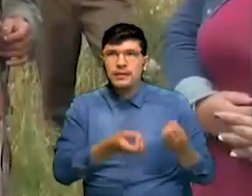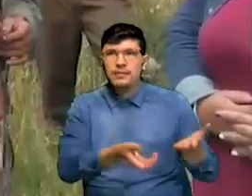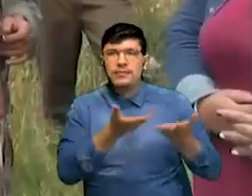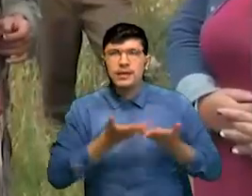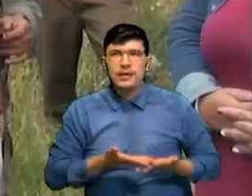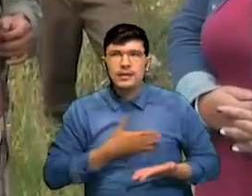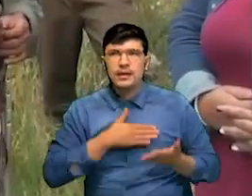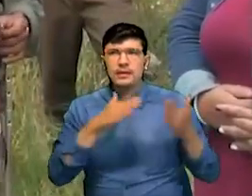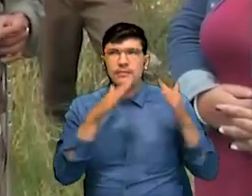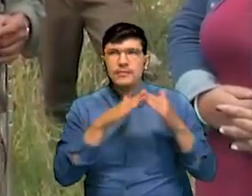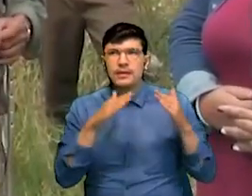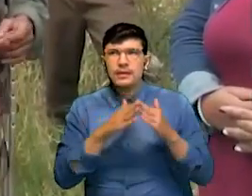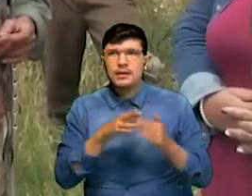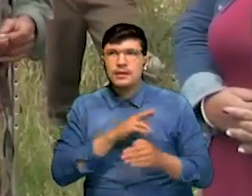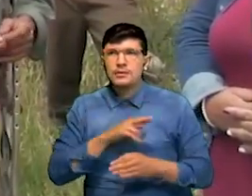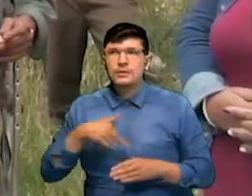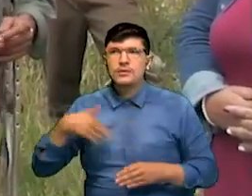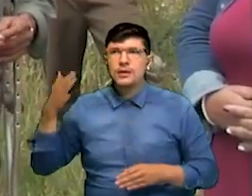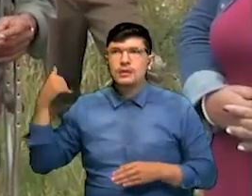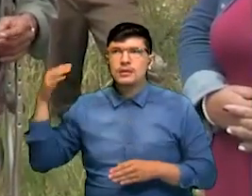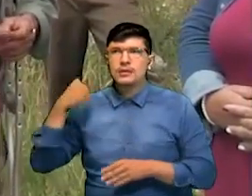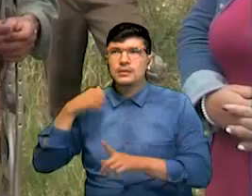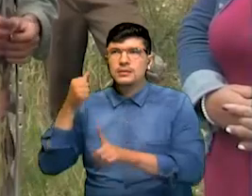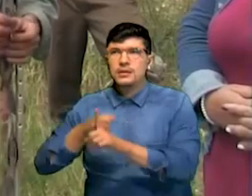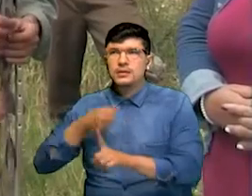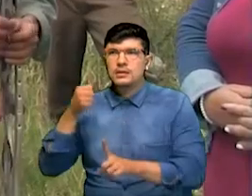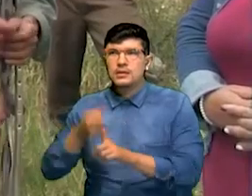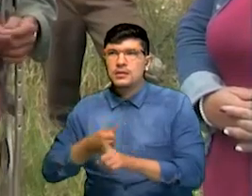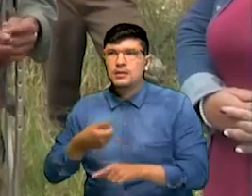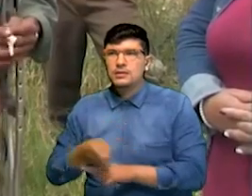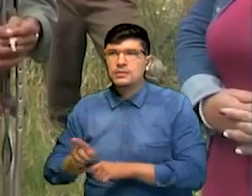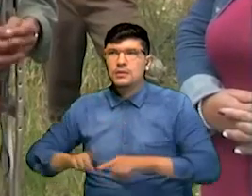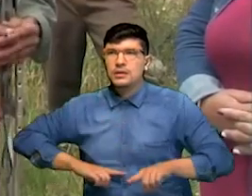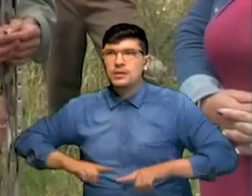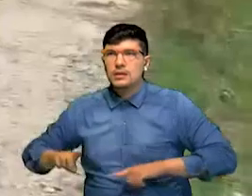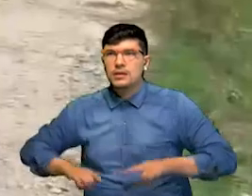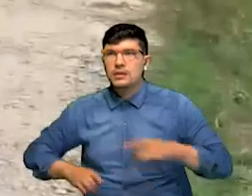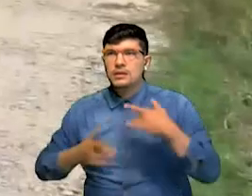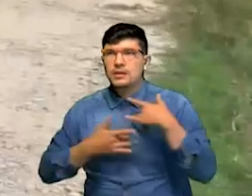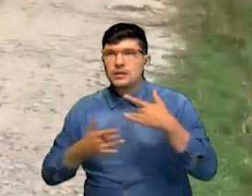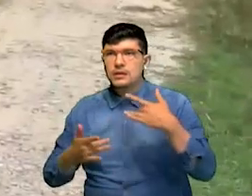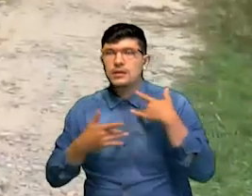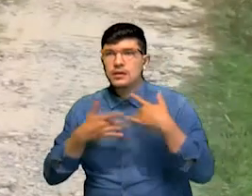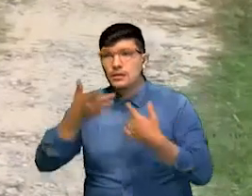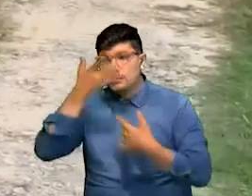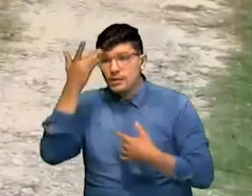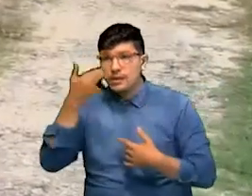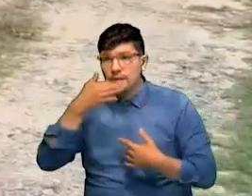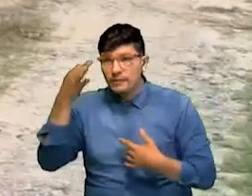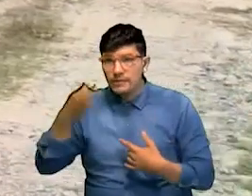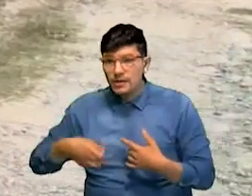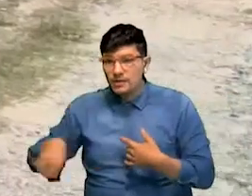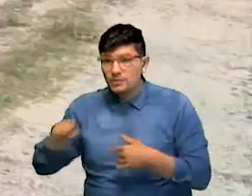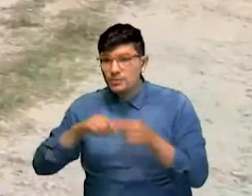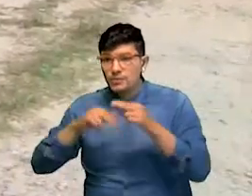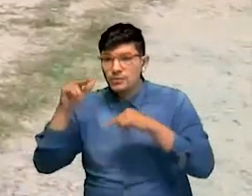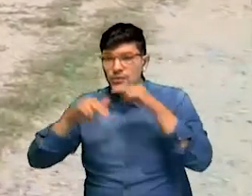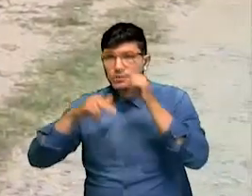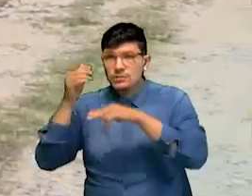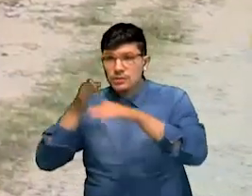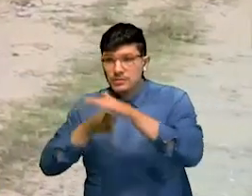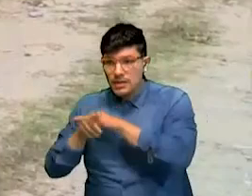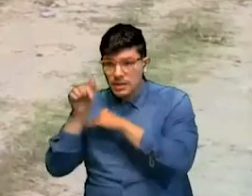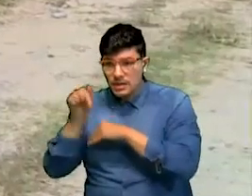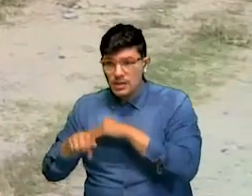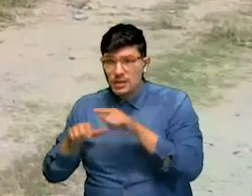nosotros hemos intentado por todos los medios que la administración municipal nos colabore porque todas las obras de urbanismos que hemos ingresado aquí